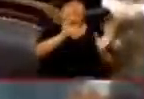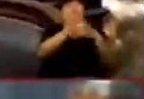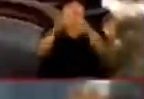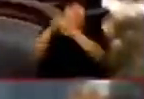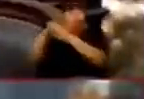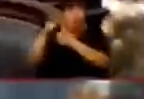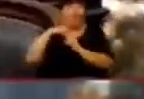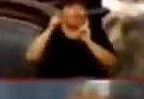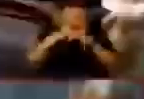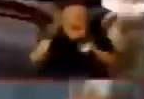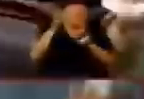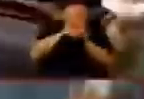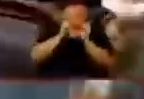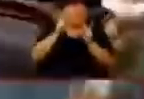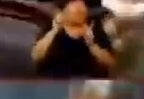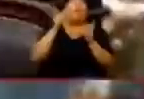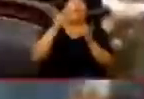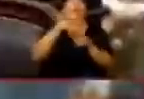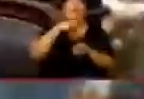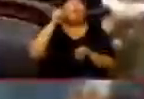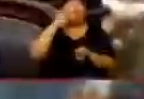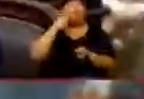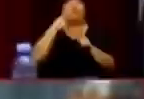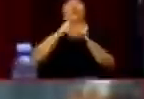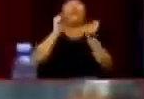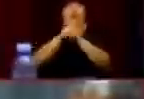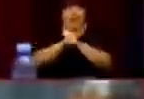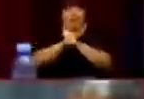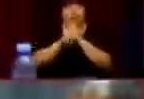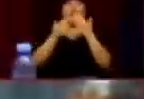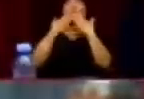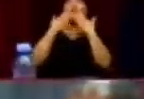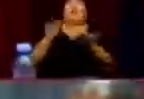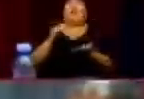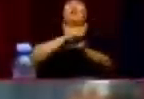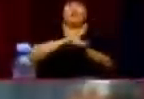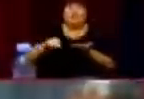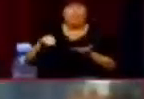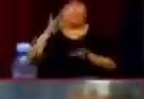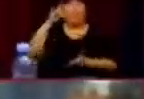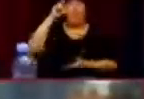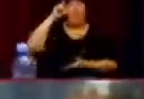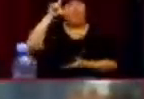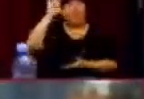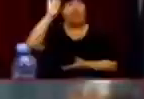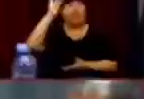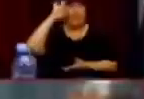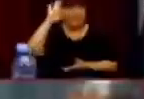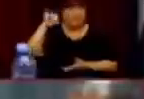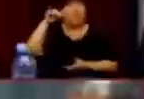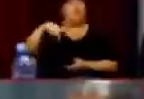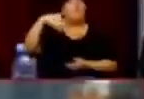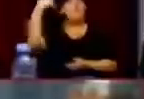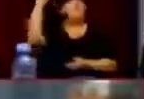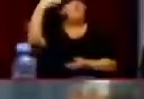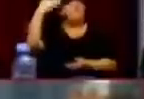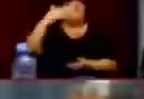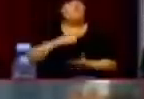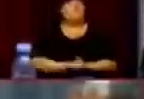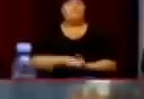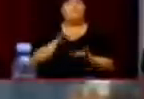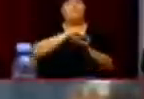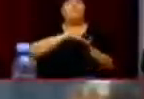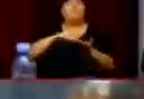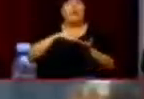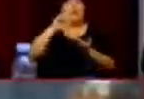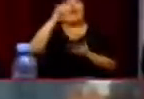Argentina va a necesitar liderazgo. Y no es fácil tener liderazgo. Alguna persona que de golpe lidere la cosa,